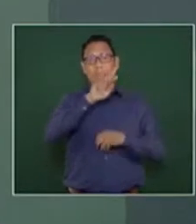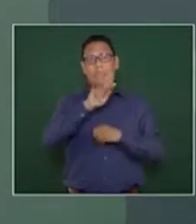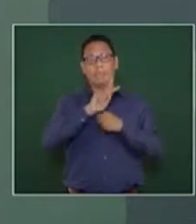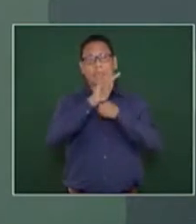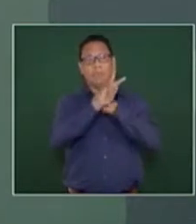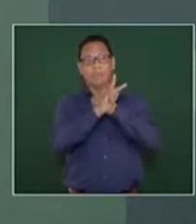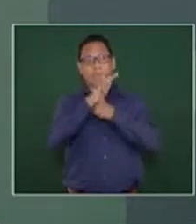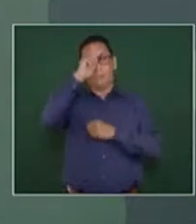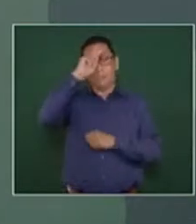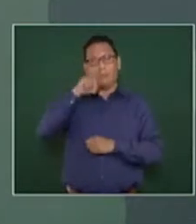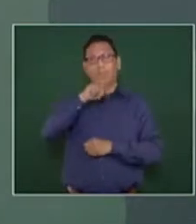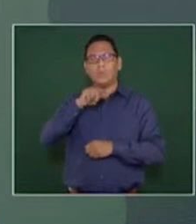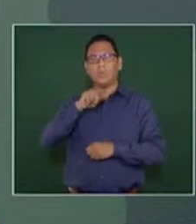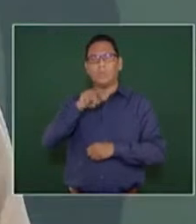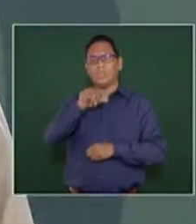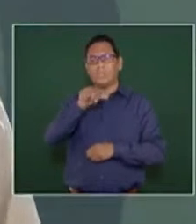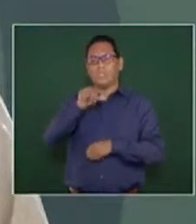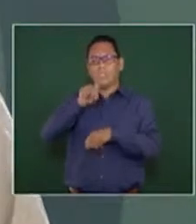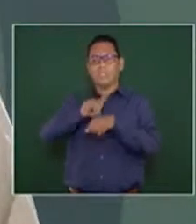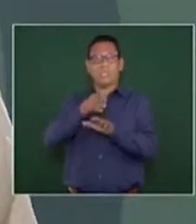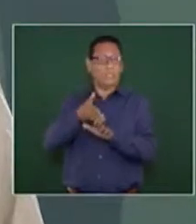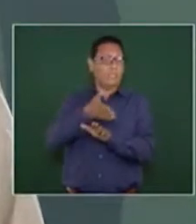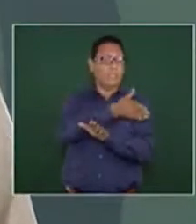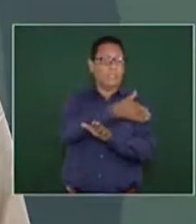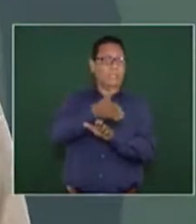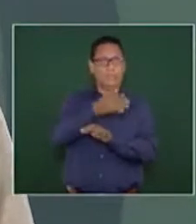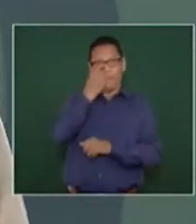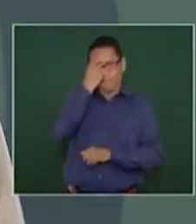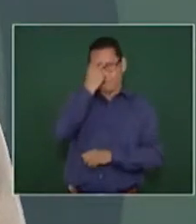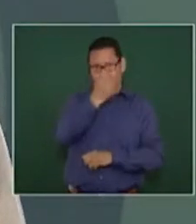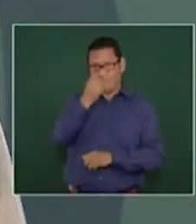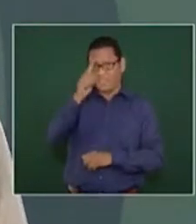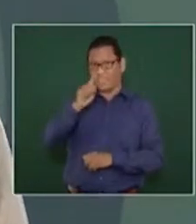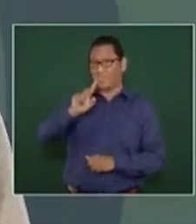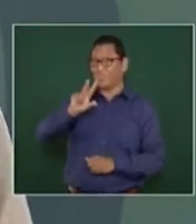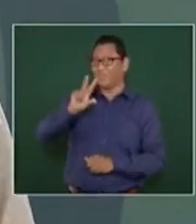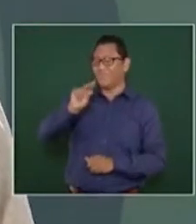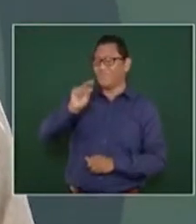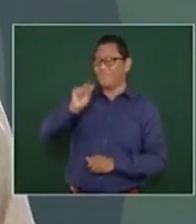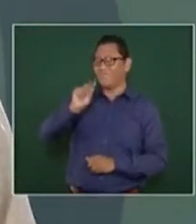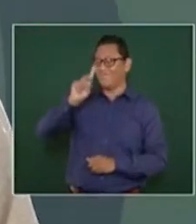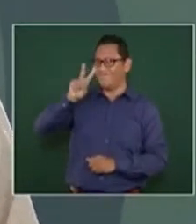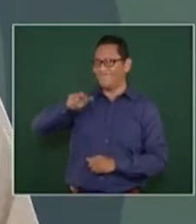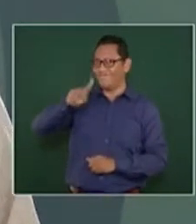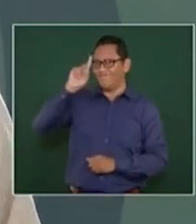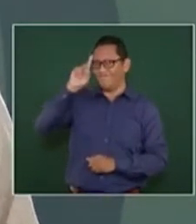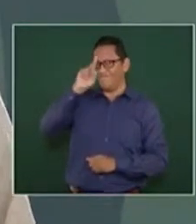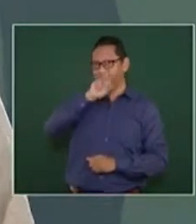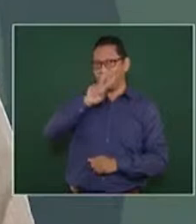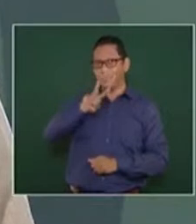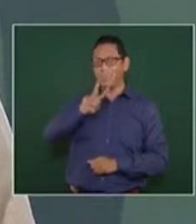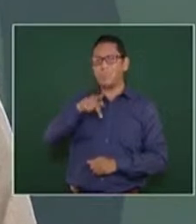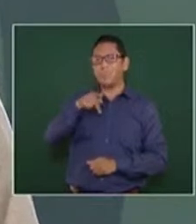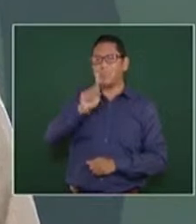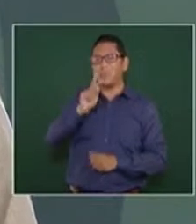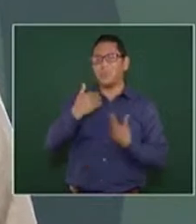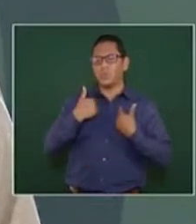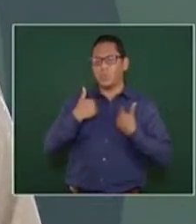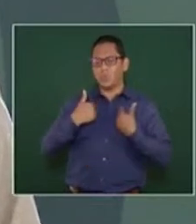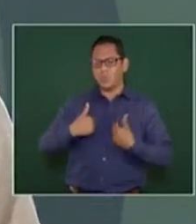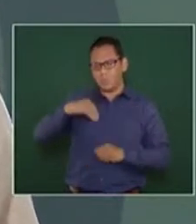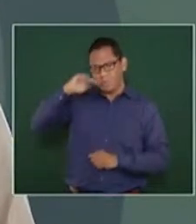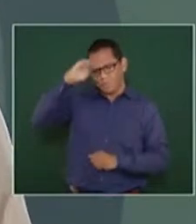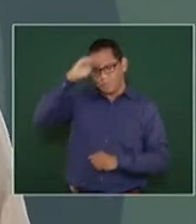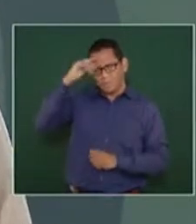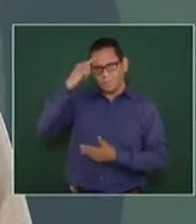Paredes y también a sus 2 hijos menores de edad. En este tema también confirmó que Lilia Paredes, en el